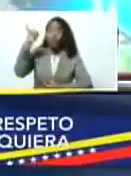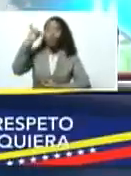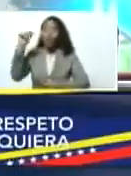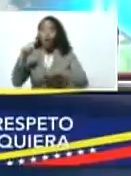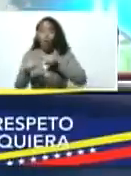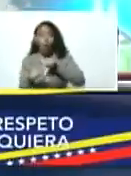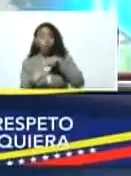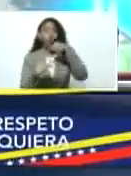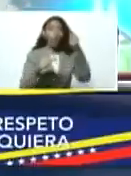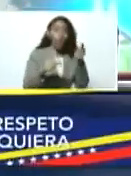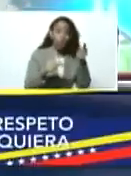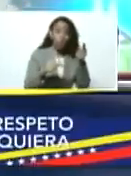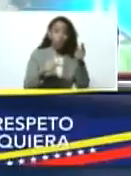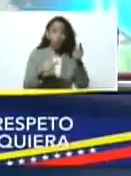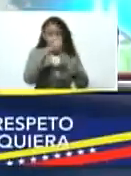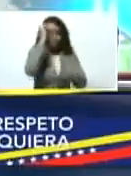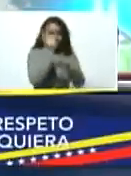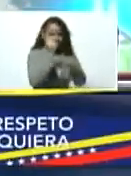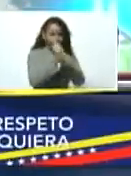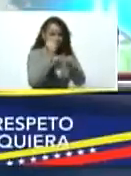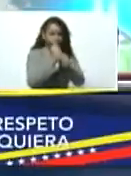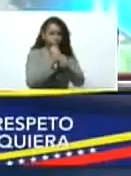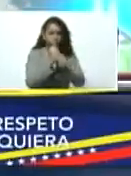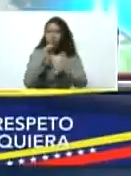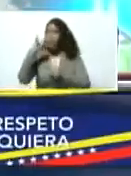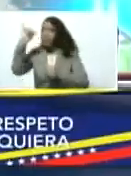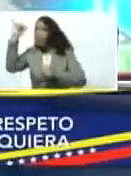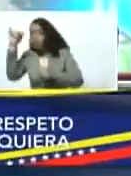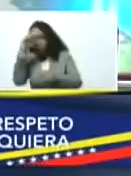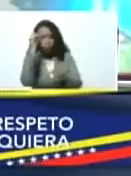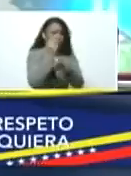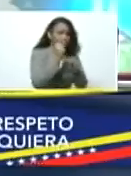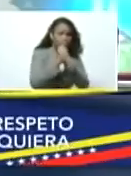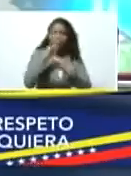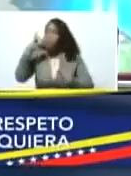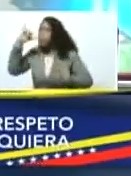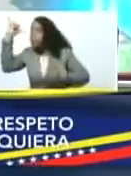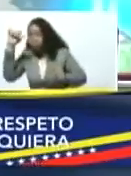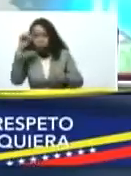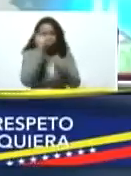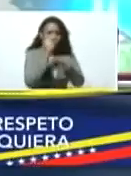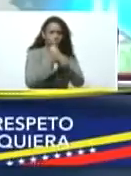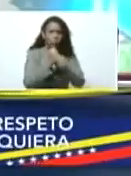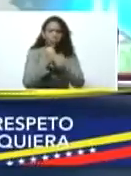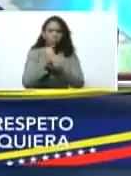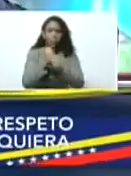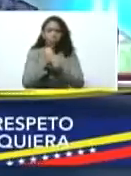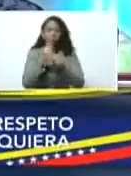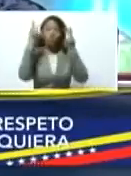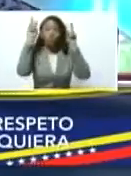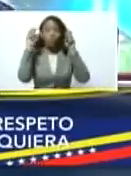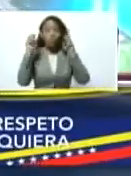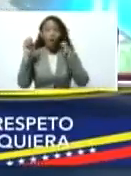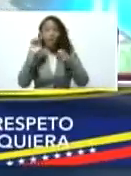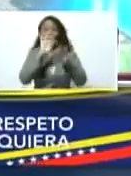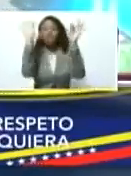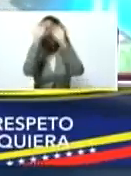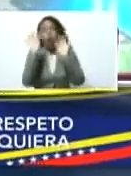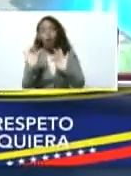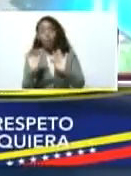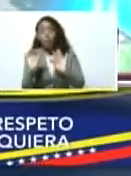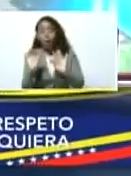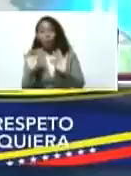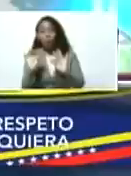otro trabajamos, creamos, producimos nueva riqueza, nueva fuente de